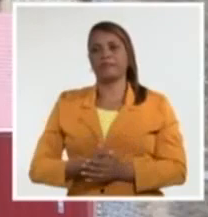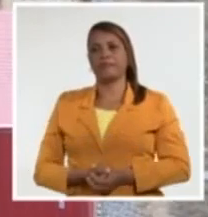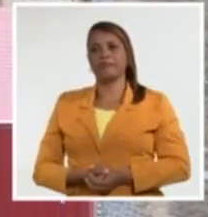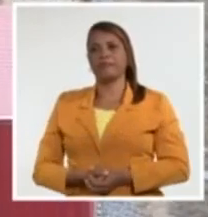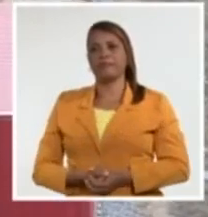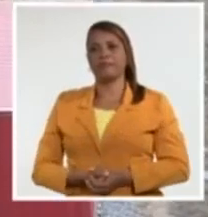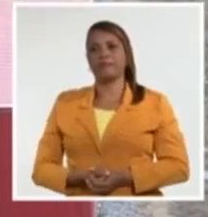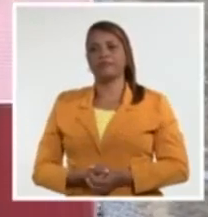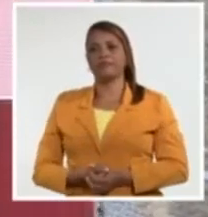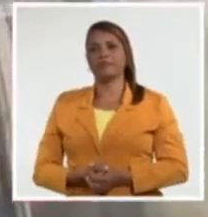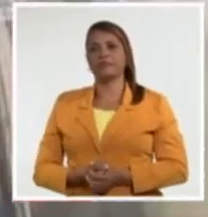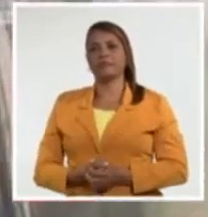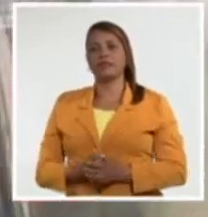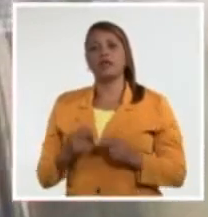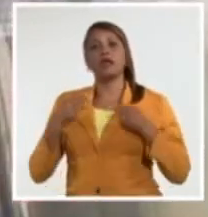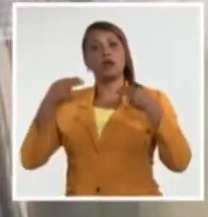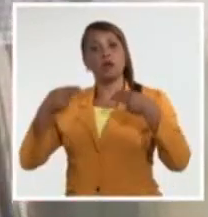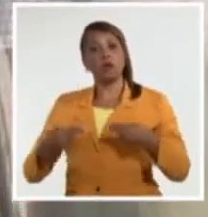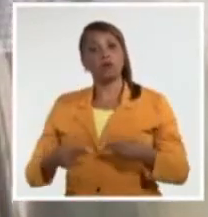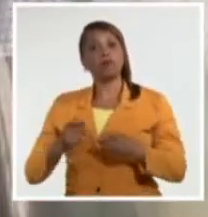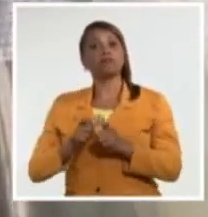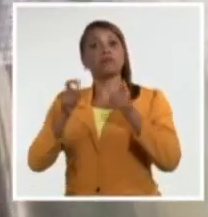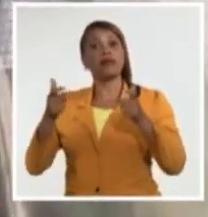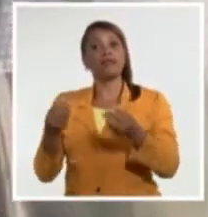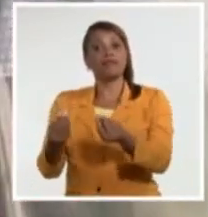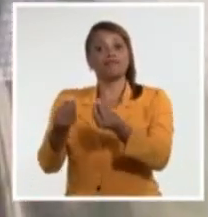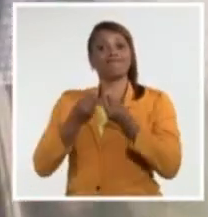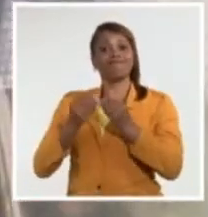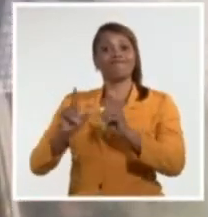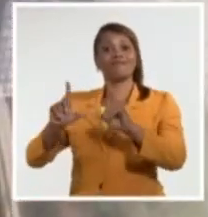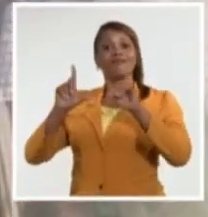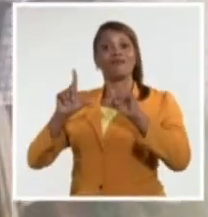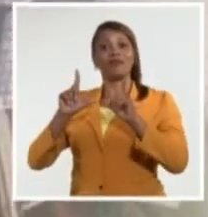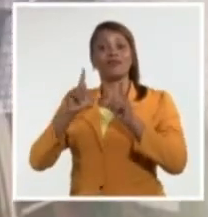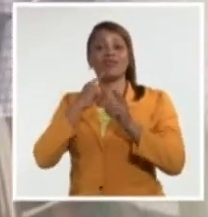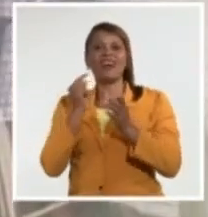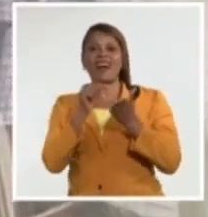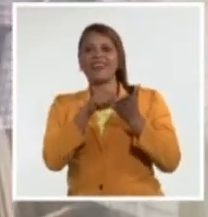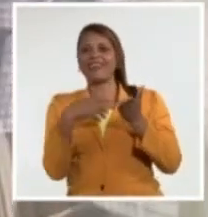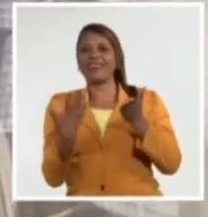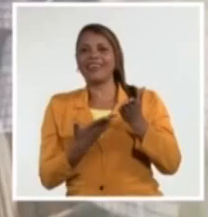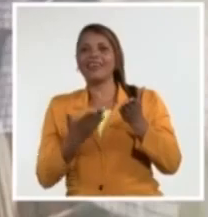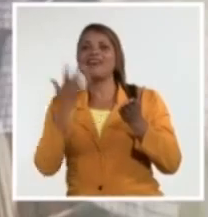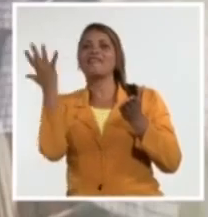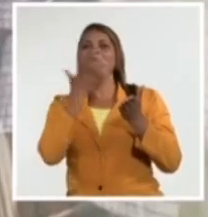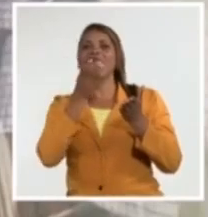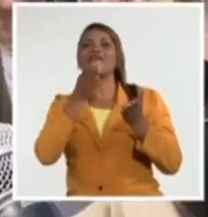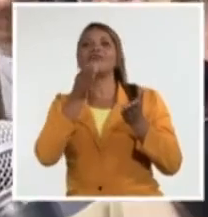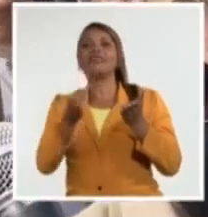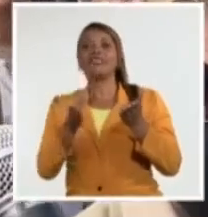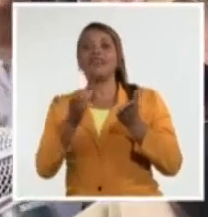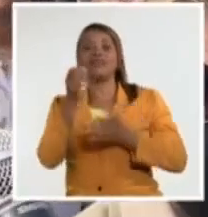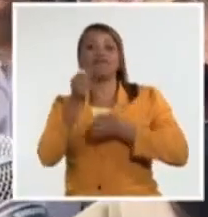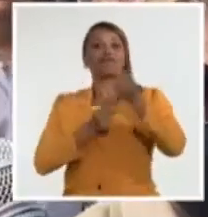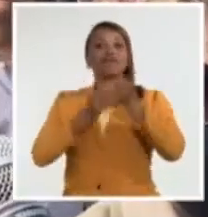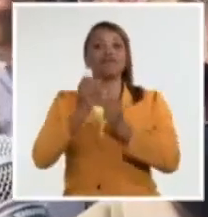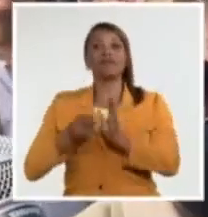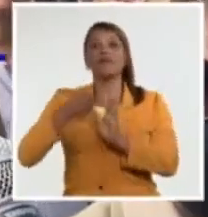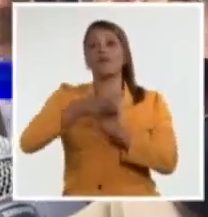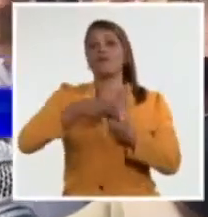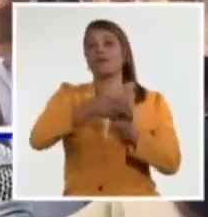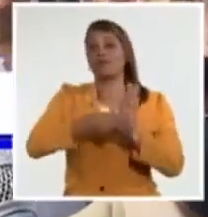honor más grande poder recibir esa foto con nuestro comandante en jefe trepando en una